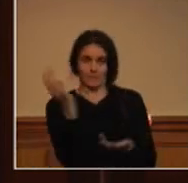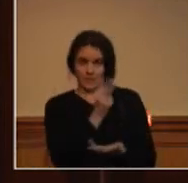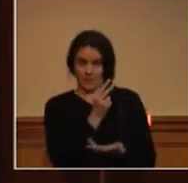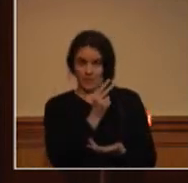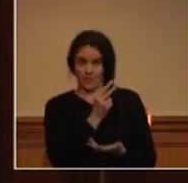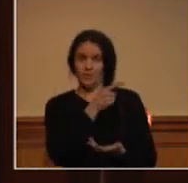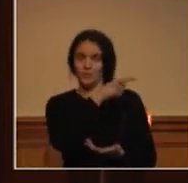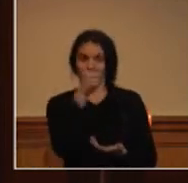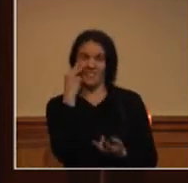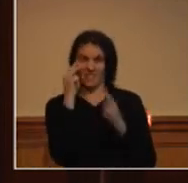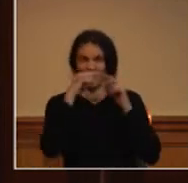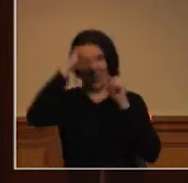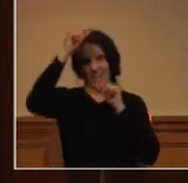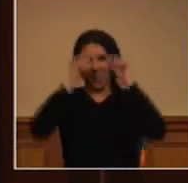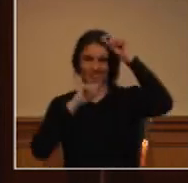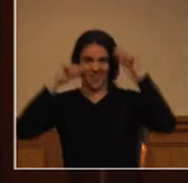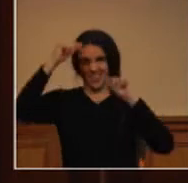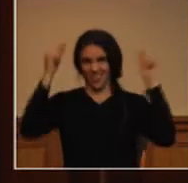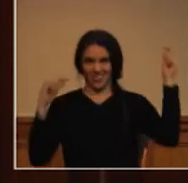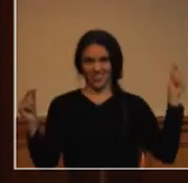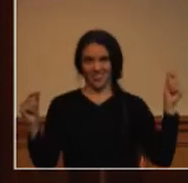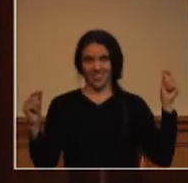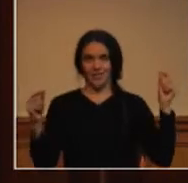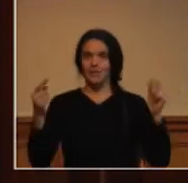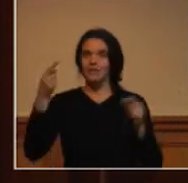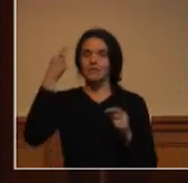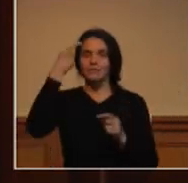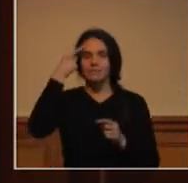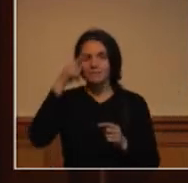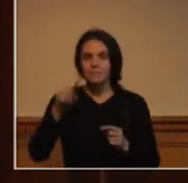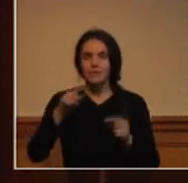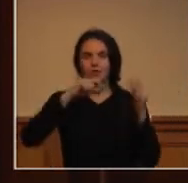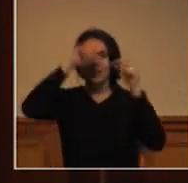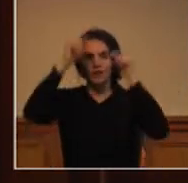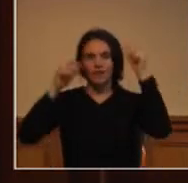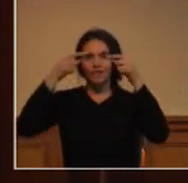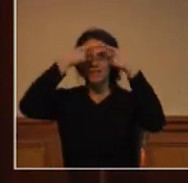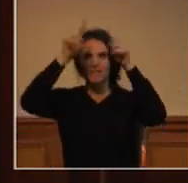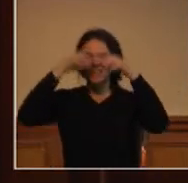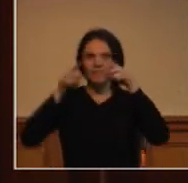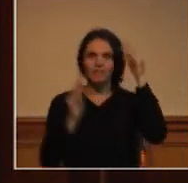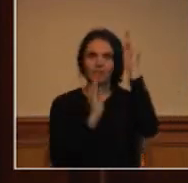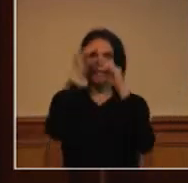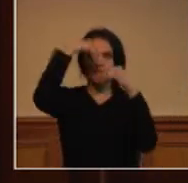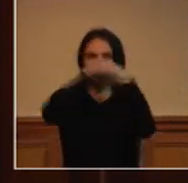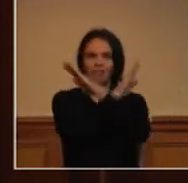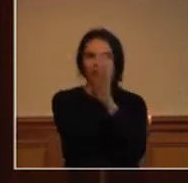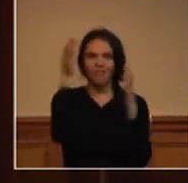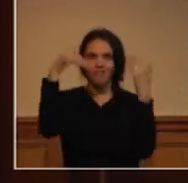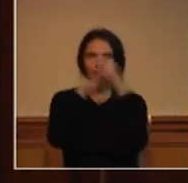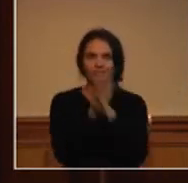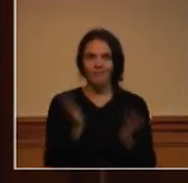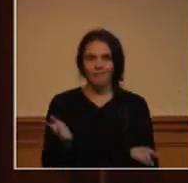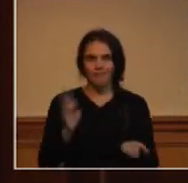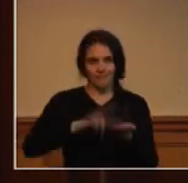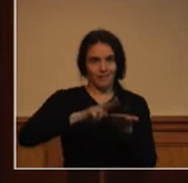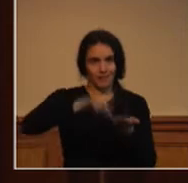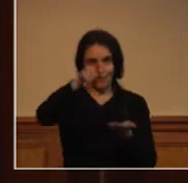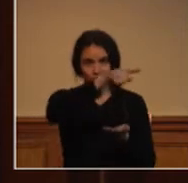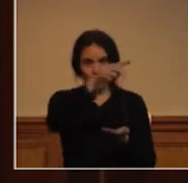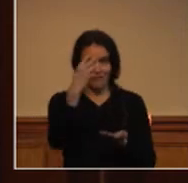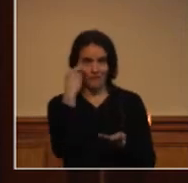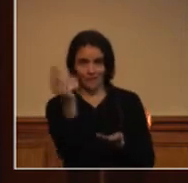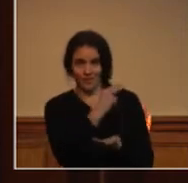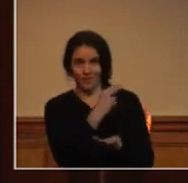van a ver rayas, sí. Pero ¿sí ven que las rayas son distintas? Sí, díganme que sí.